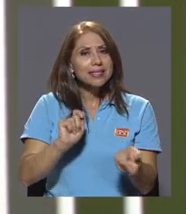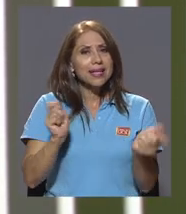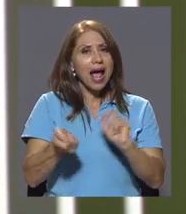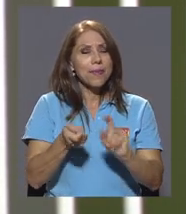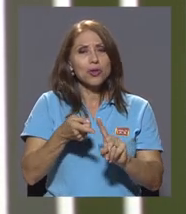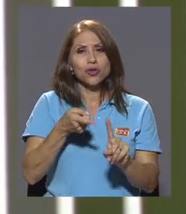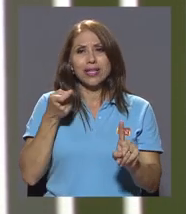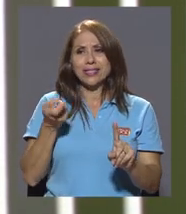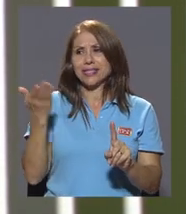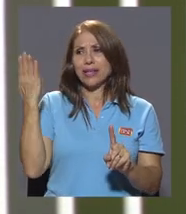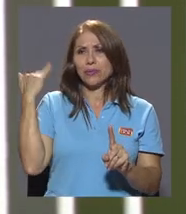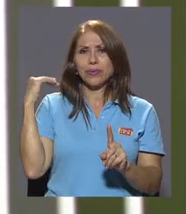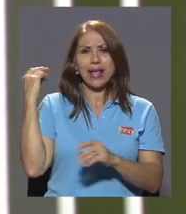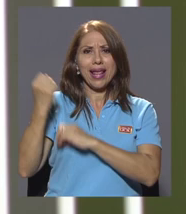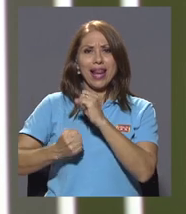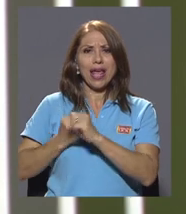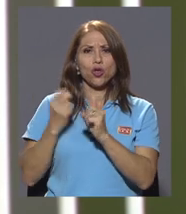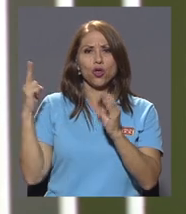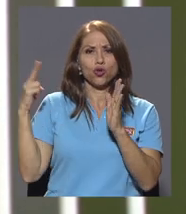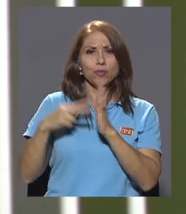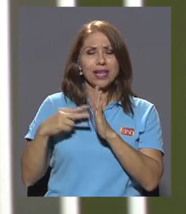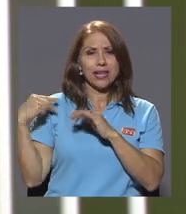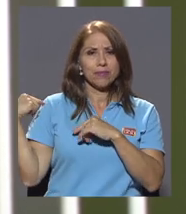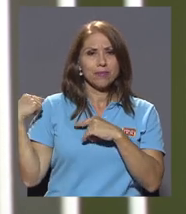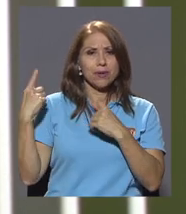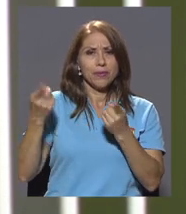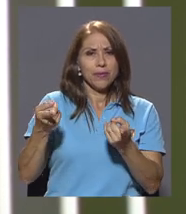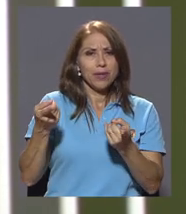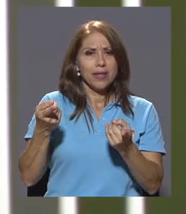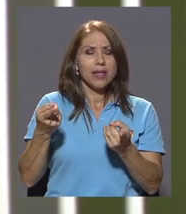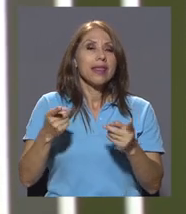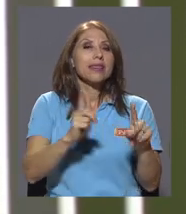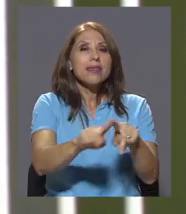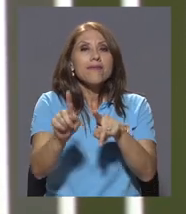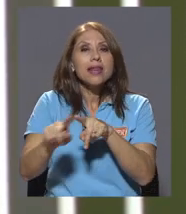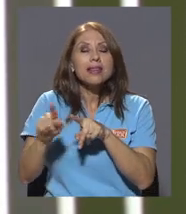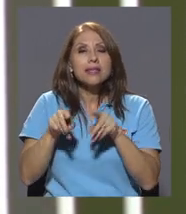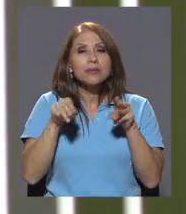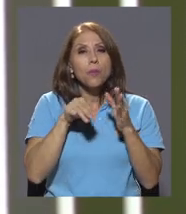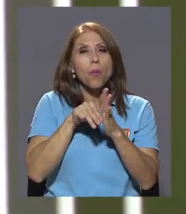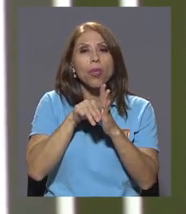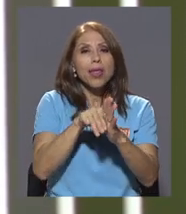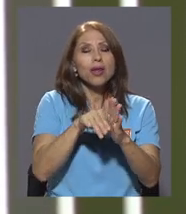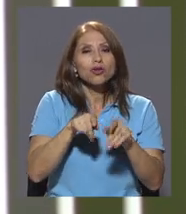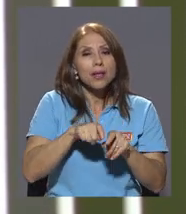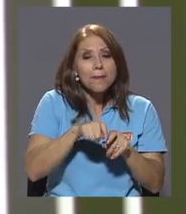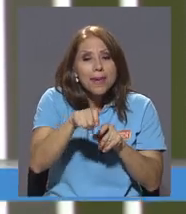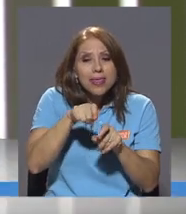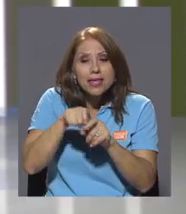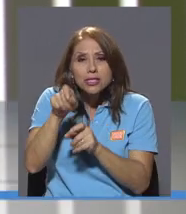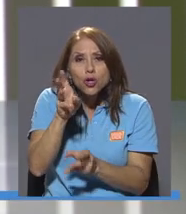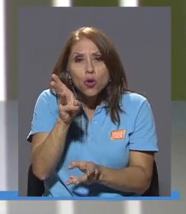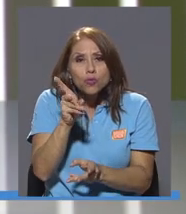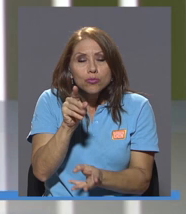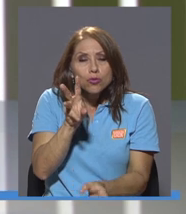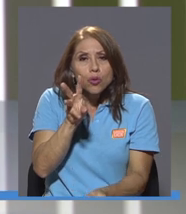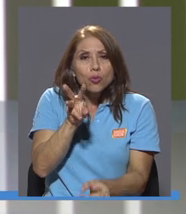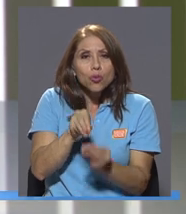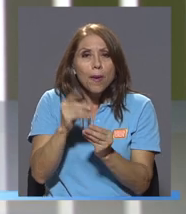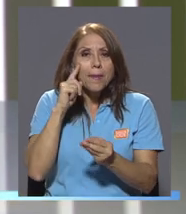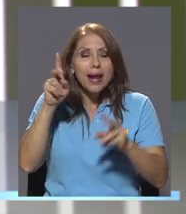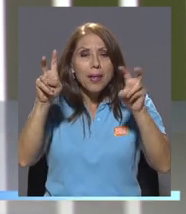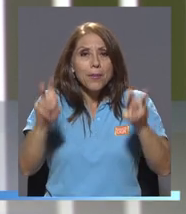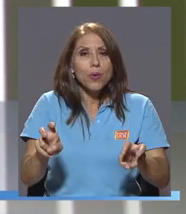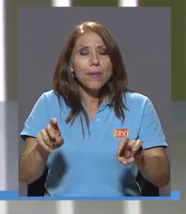2000, desde la introducción de diferentes modelos de medición para la prueba, pero definitivamente los que más han